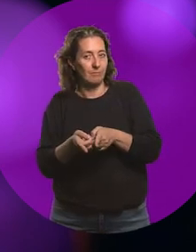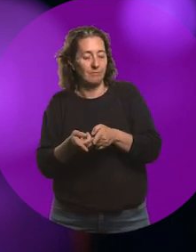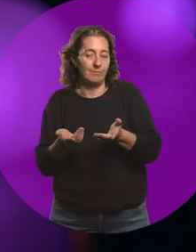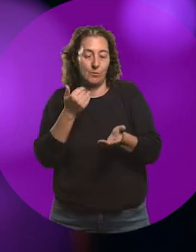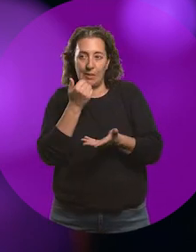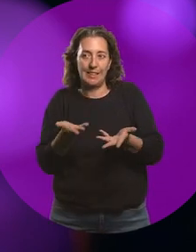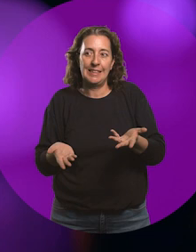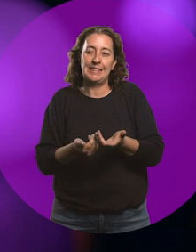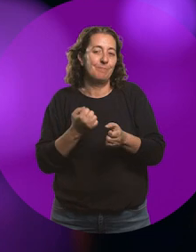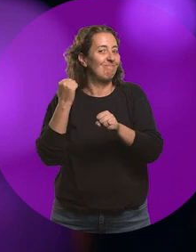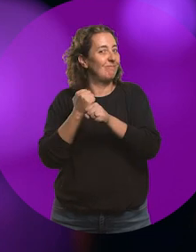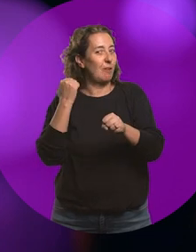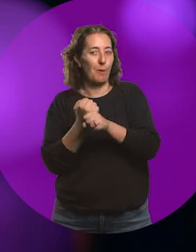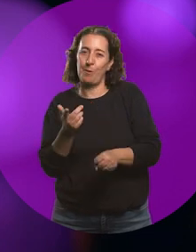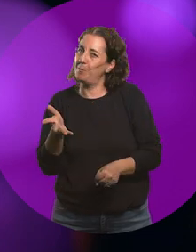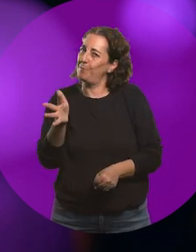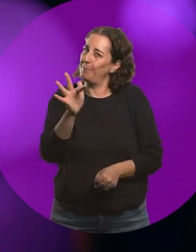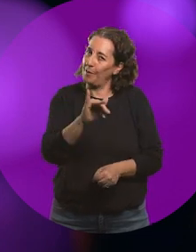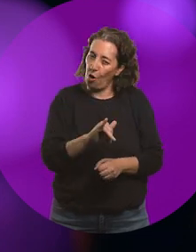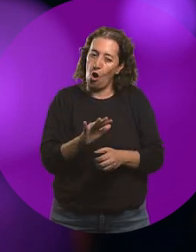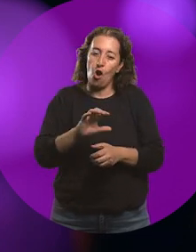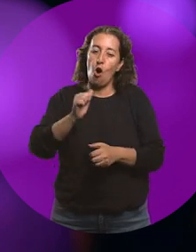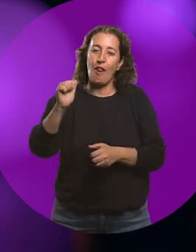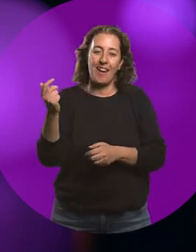es un trabajo diario el lograr las dos cosas.